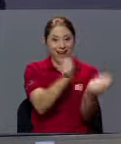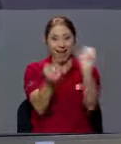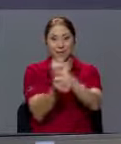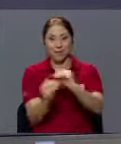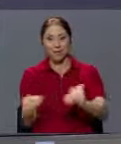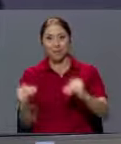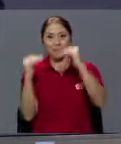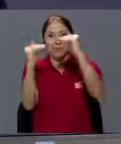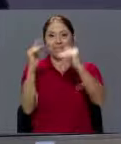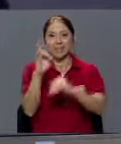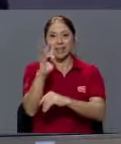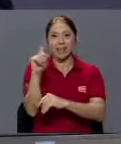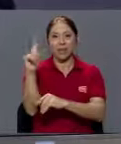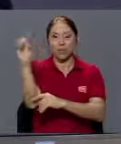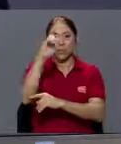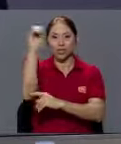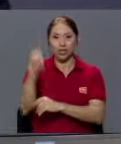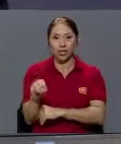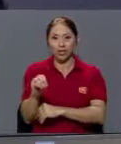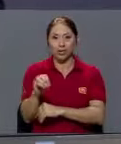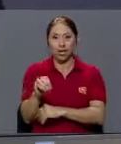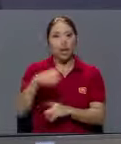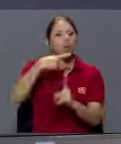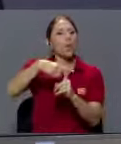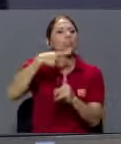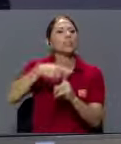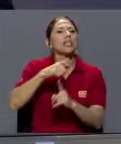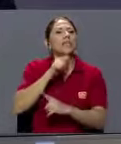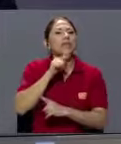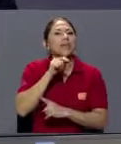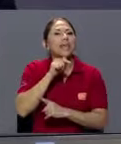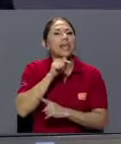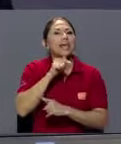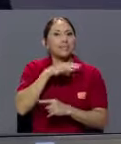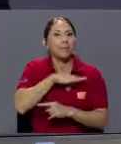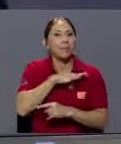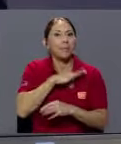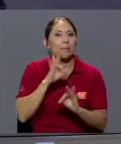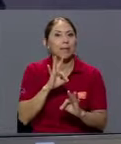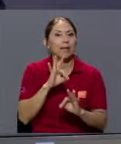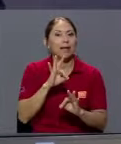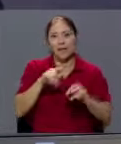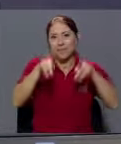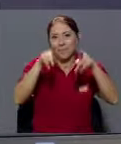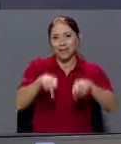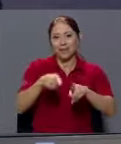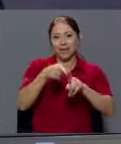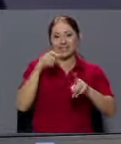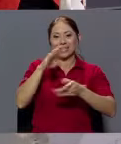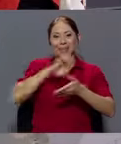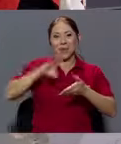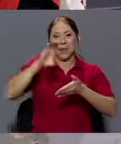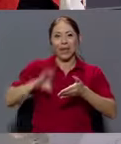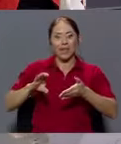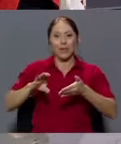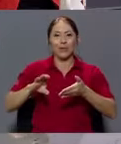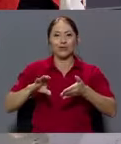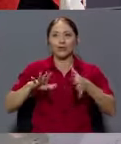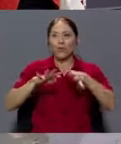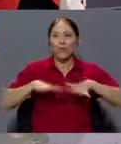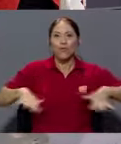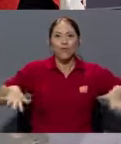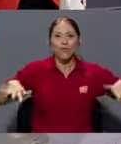positivo de esa curva la obtienen aquellos estudiantes que proceden de los colegios que se encuentran en condiciones, digamos que de